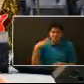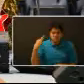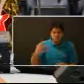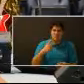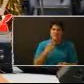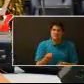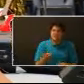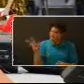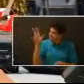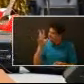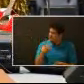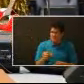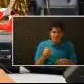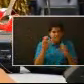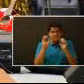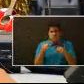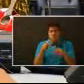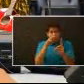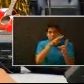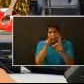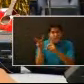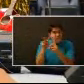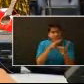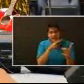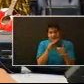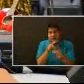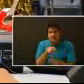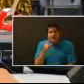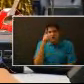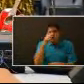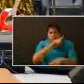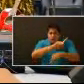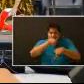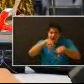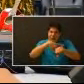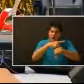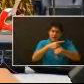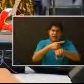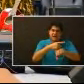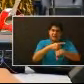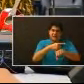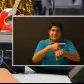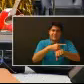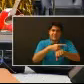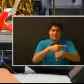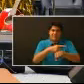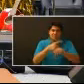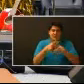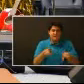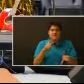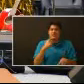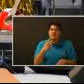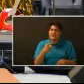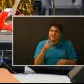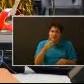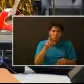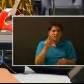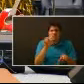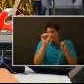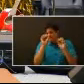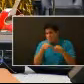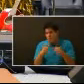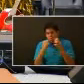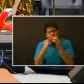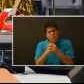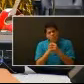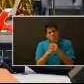dice, no, no han podido velar ni siquiera una hora, creo que les dice, pero les dice, no han podido orar,